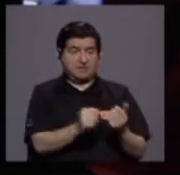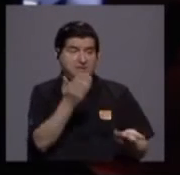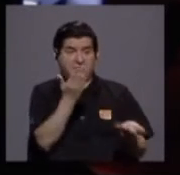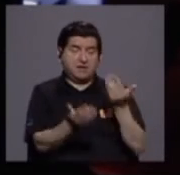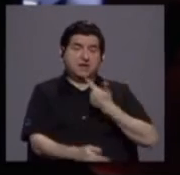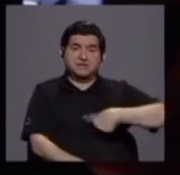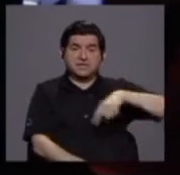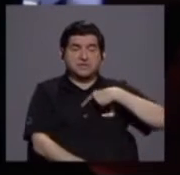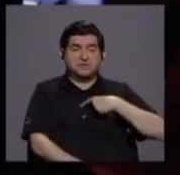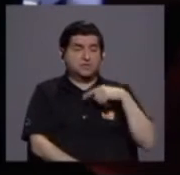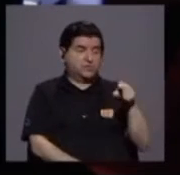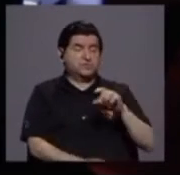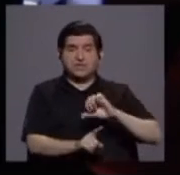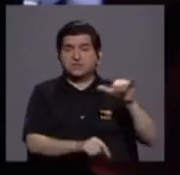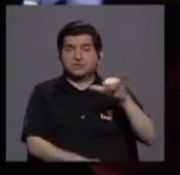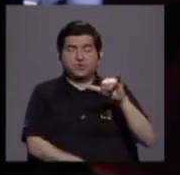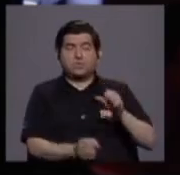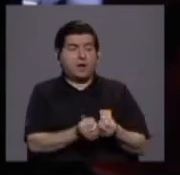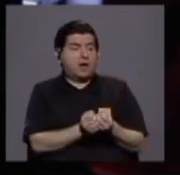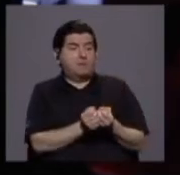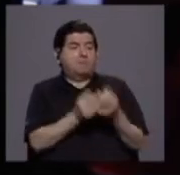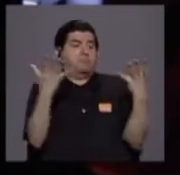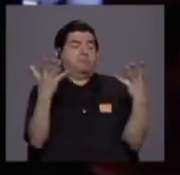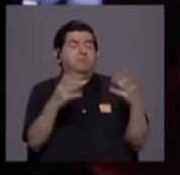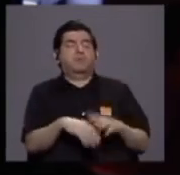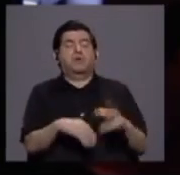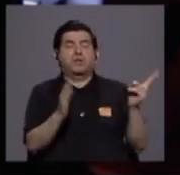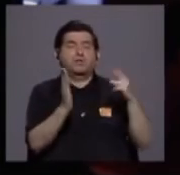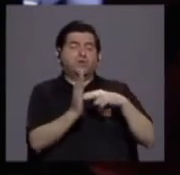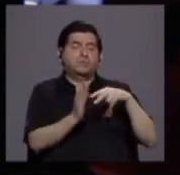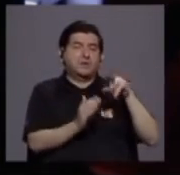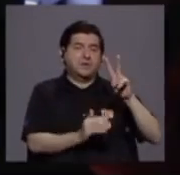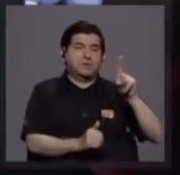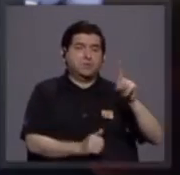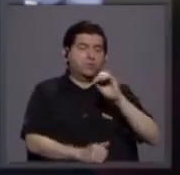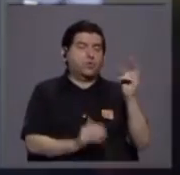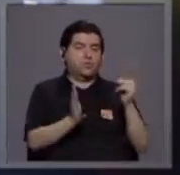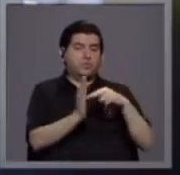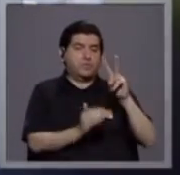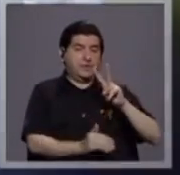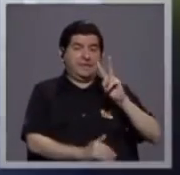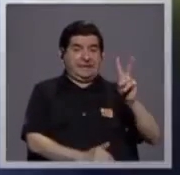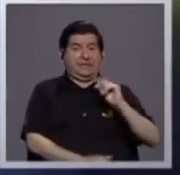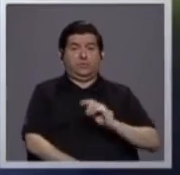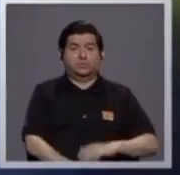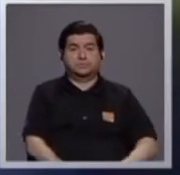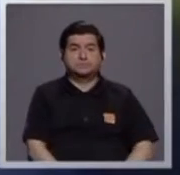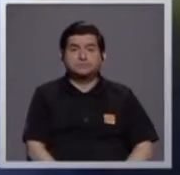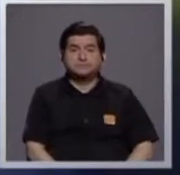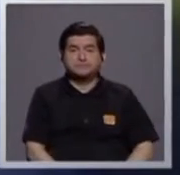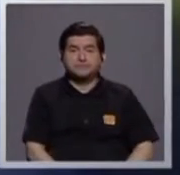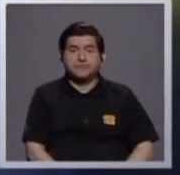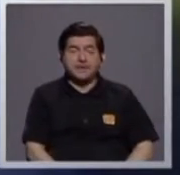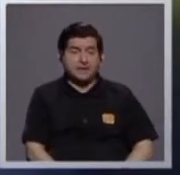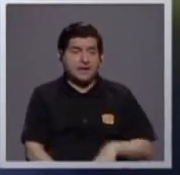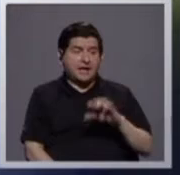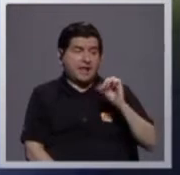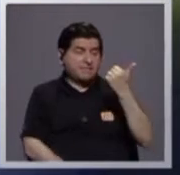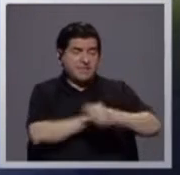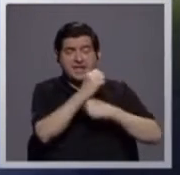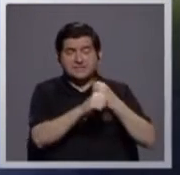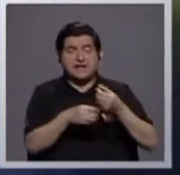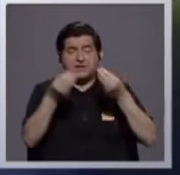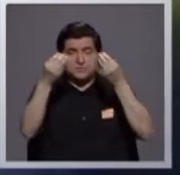posiblemente nos estalle esto, si no en el 21, en el 22, y entonces será una década